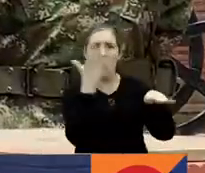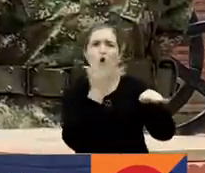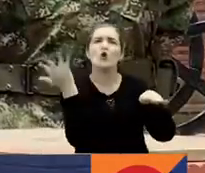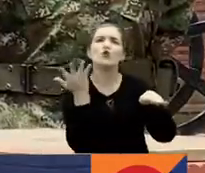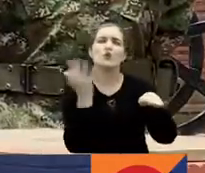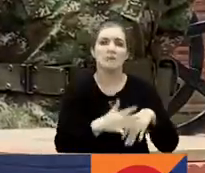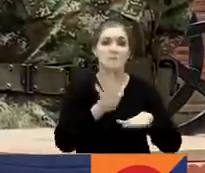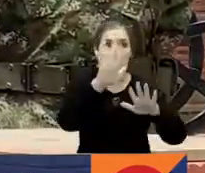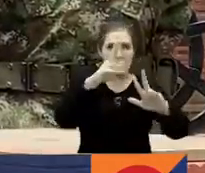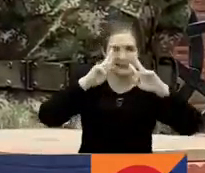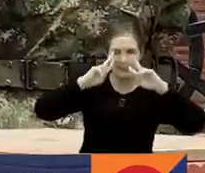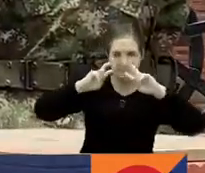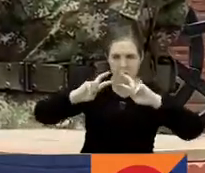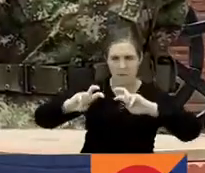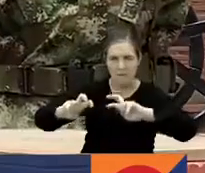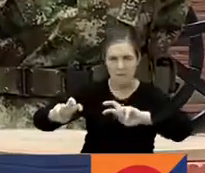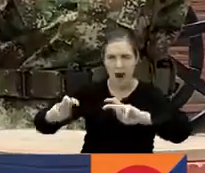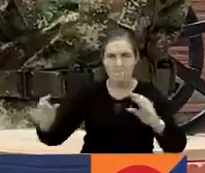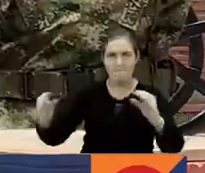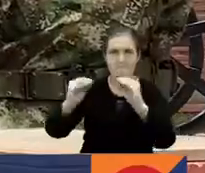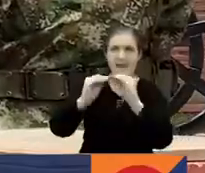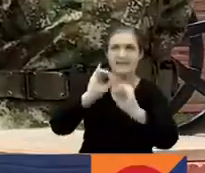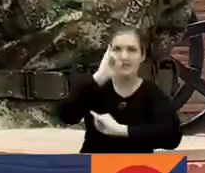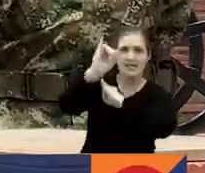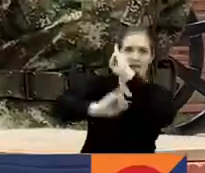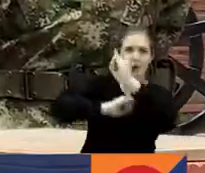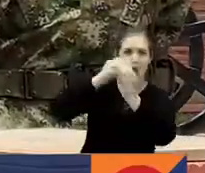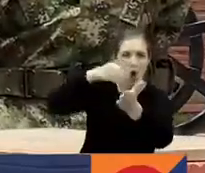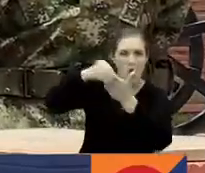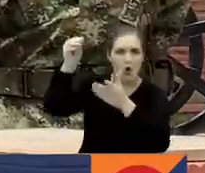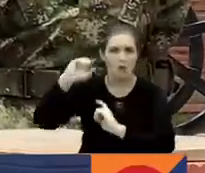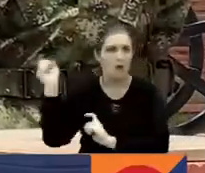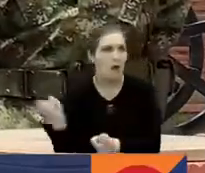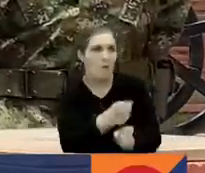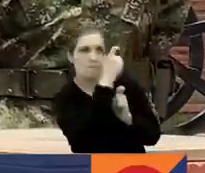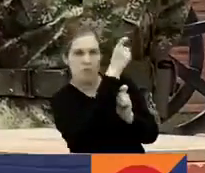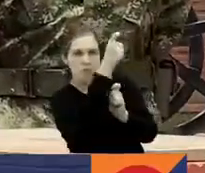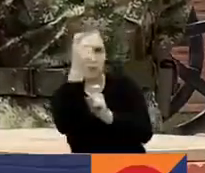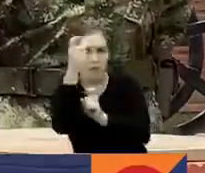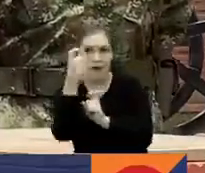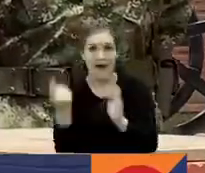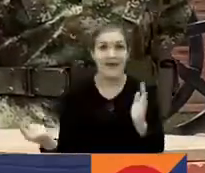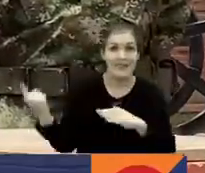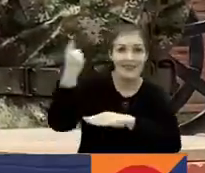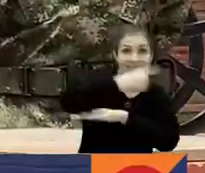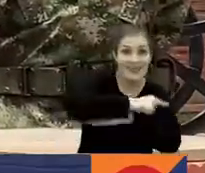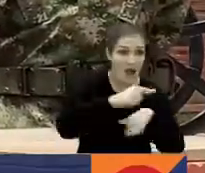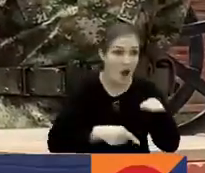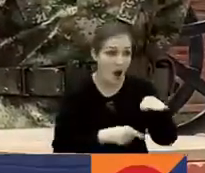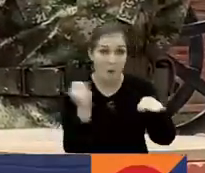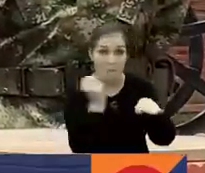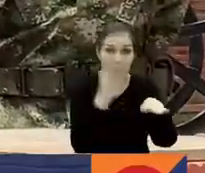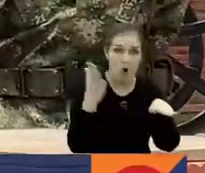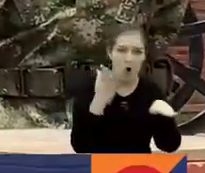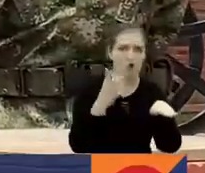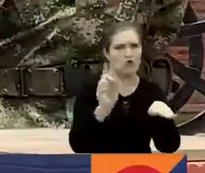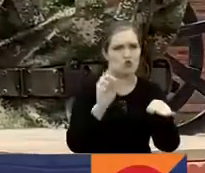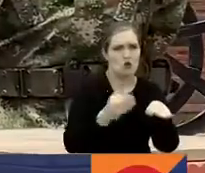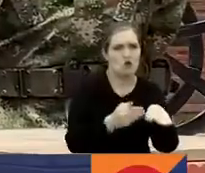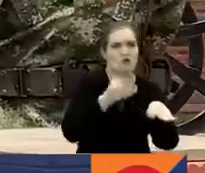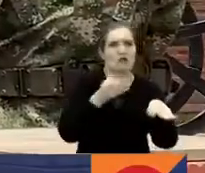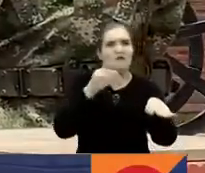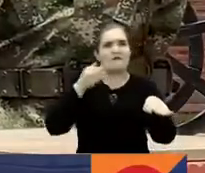haciendo rastreo internacional de las armas encontradas, no solamente el día del atentado, sino de